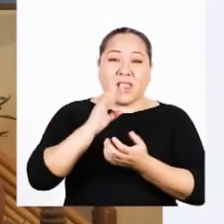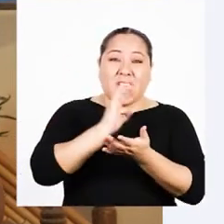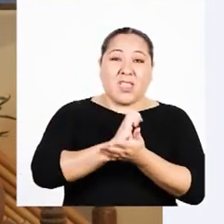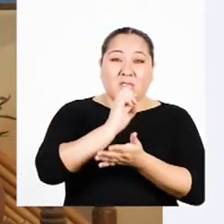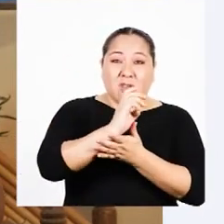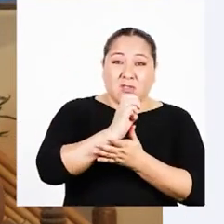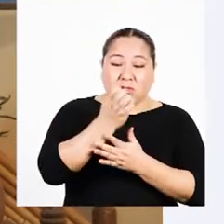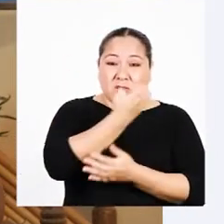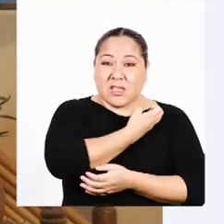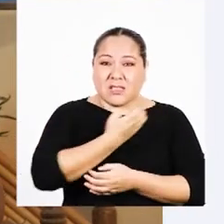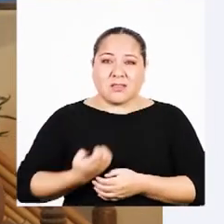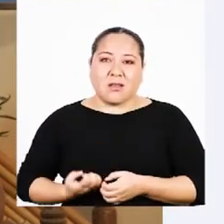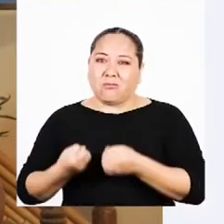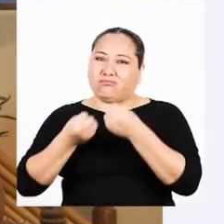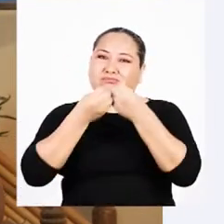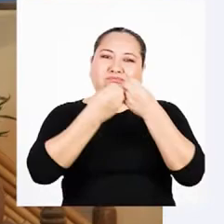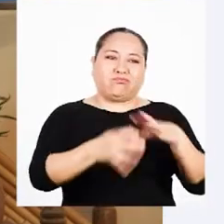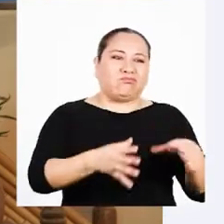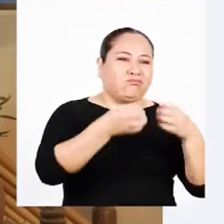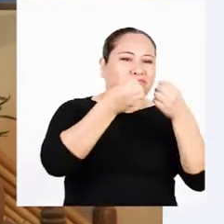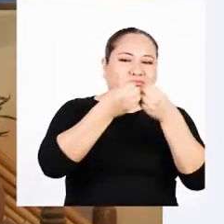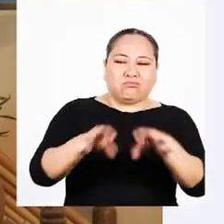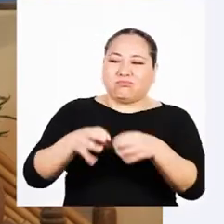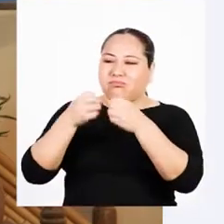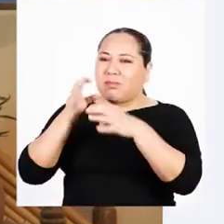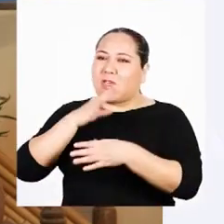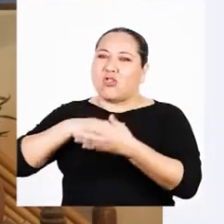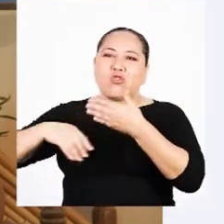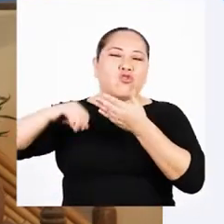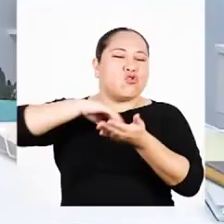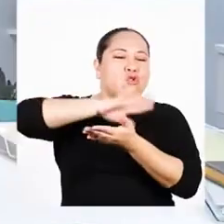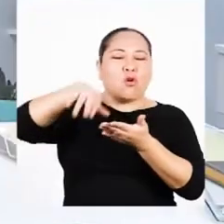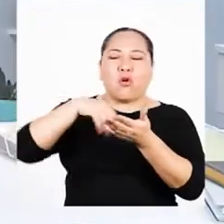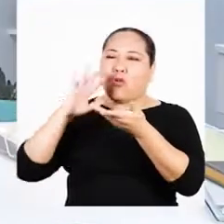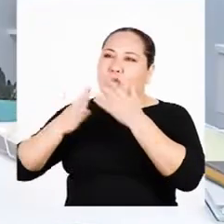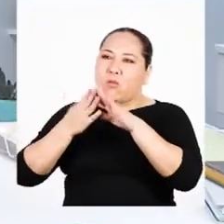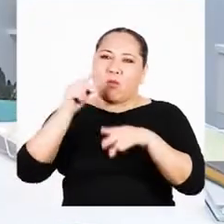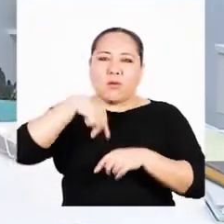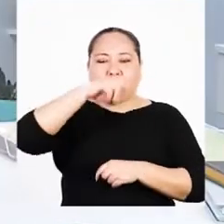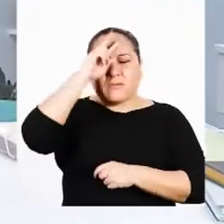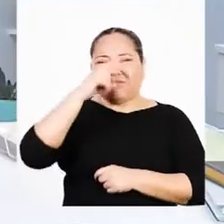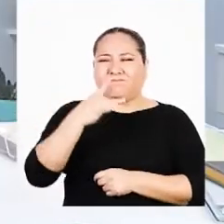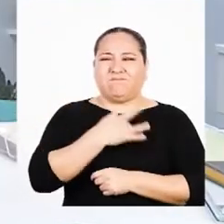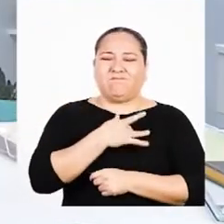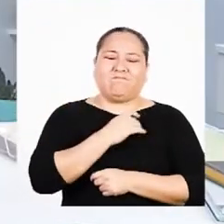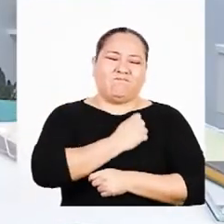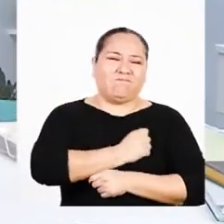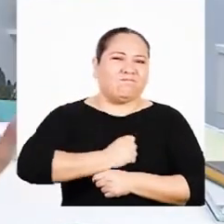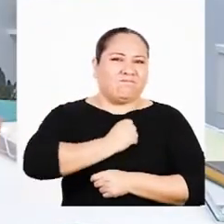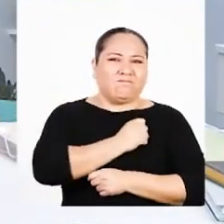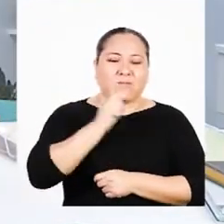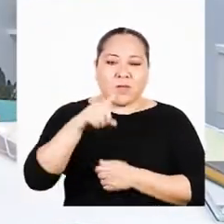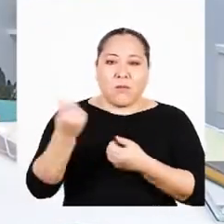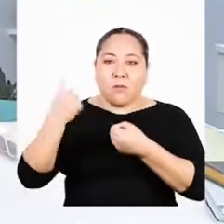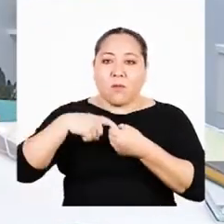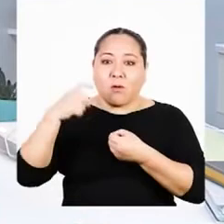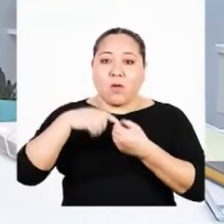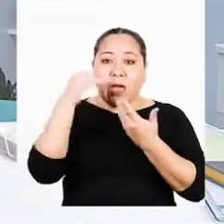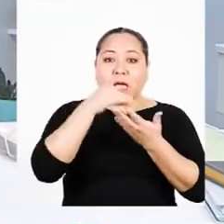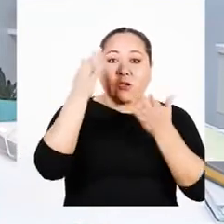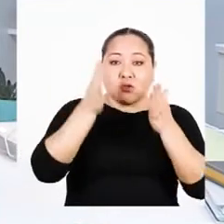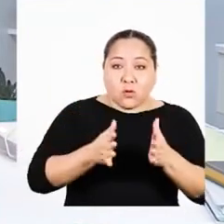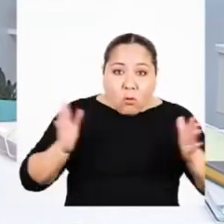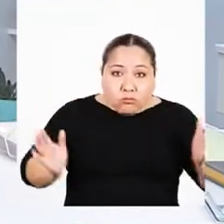pública quedó abandonada en todos los pueblos del Perú. Es una lástima porque